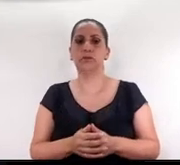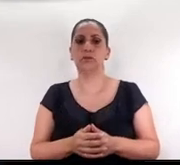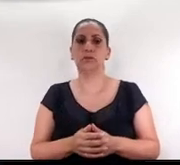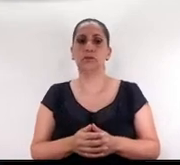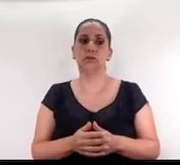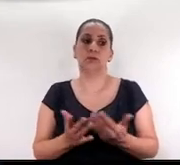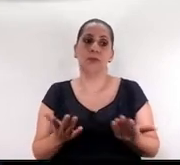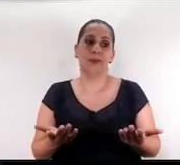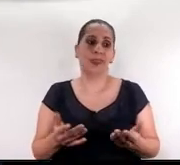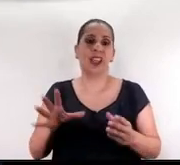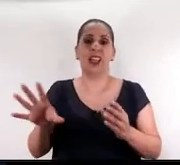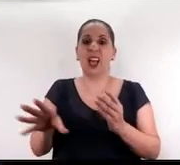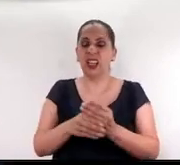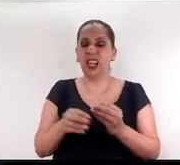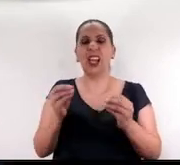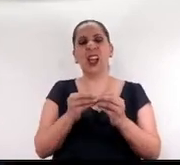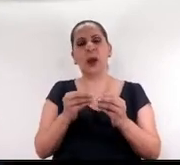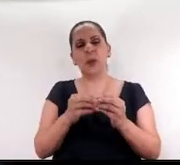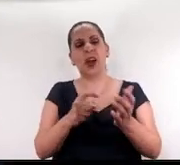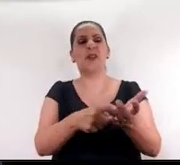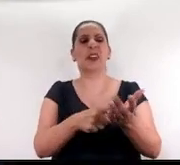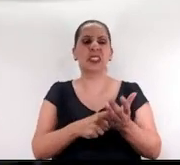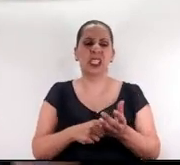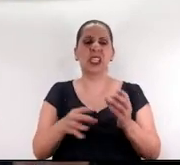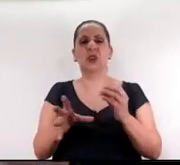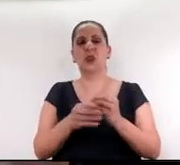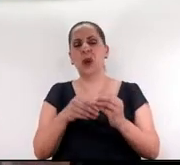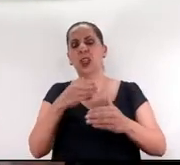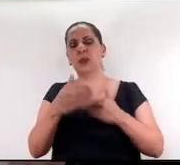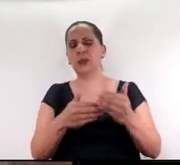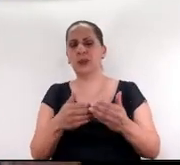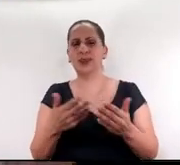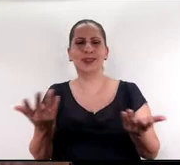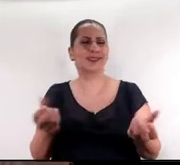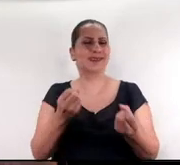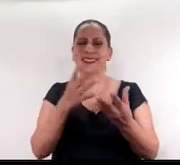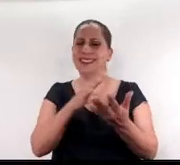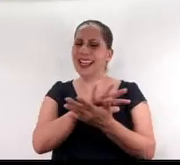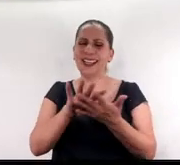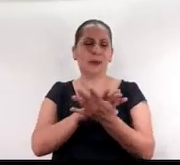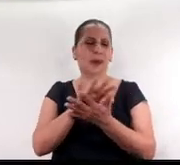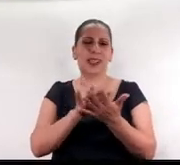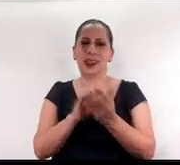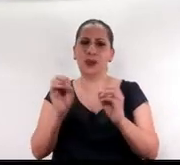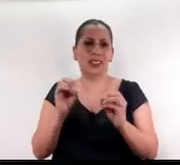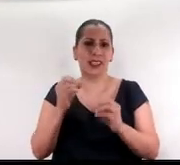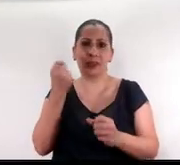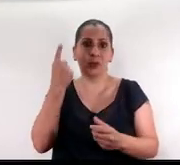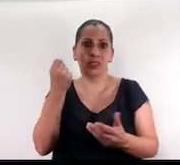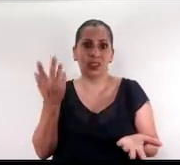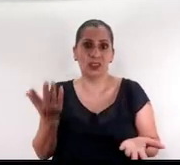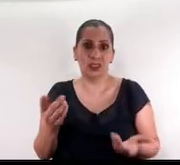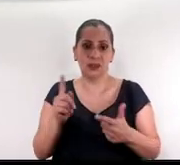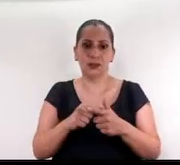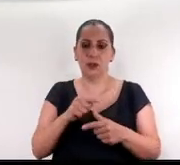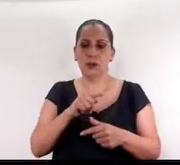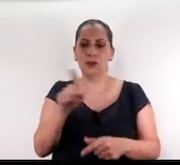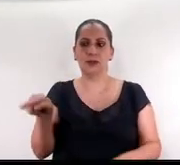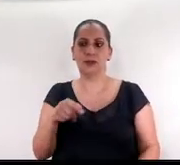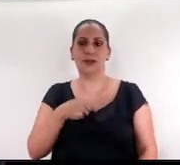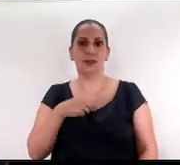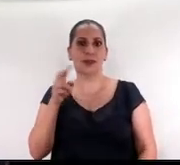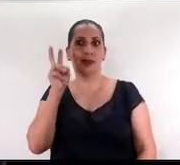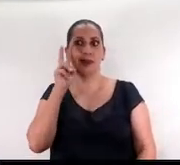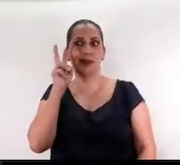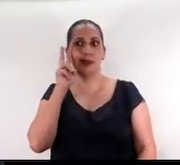agregar requisitos y procedimientos, entonces es tan enmarañado que nadie lo entiende. Y entonces solo los vivazos empiezan a